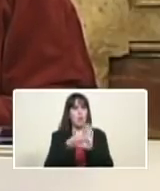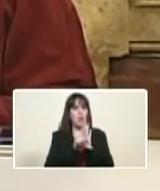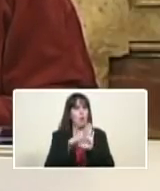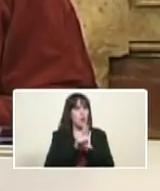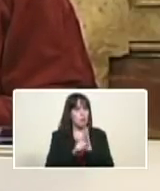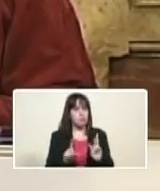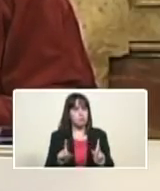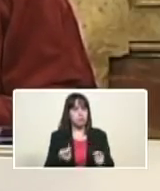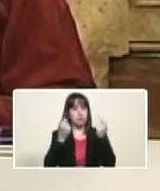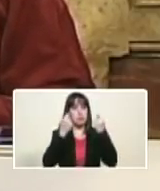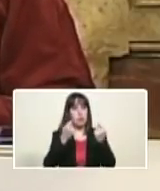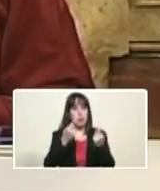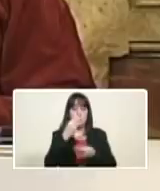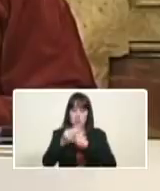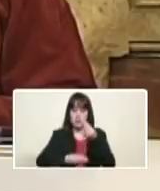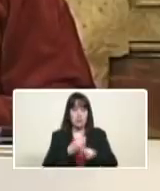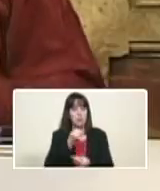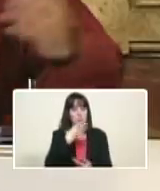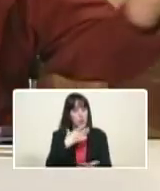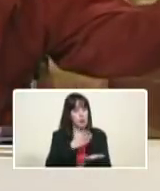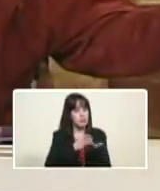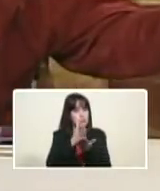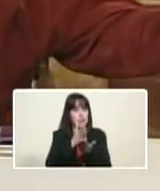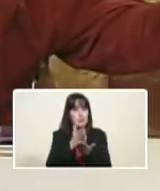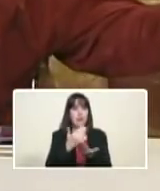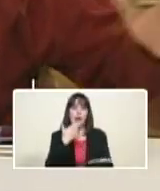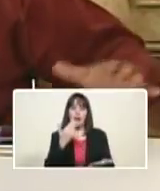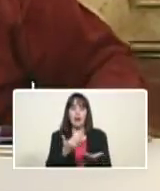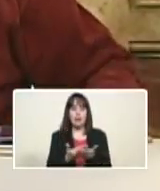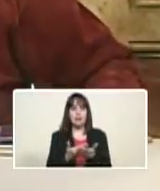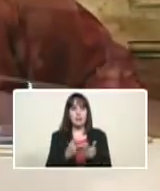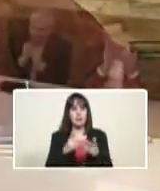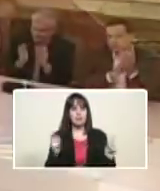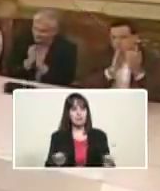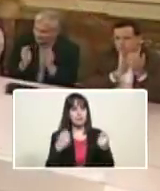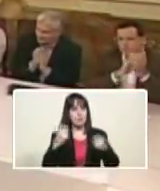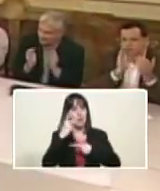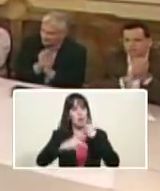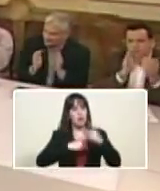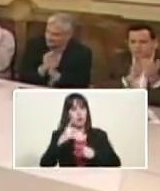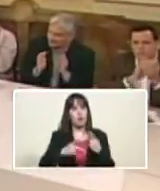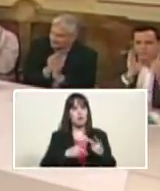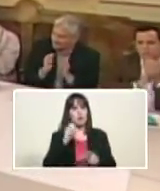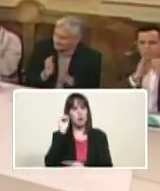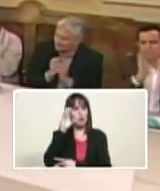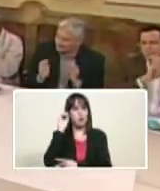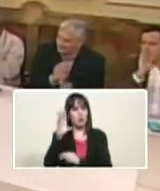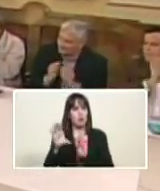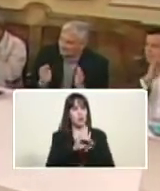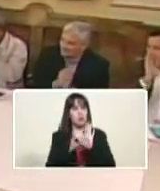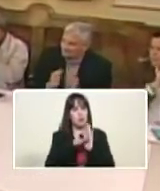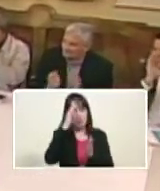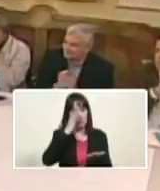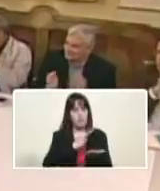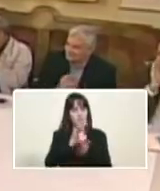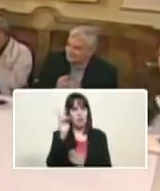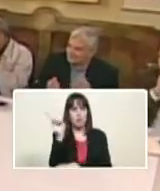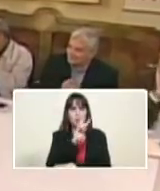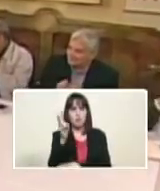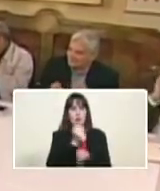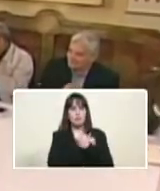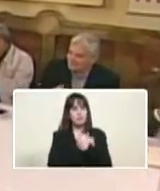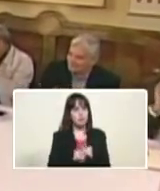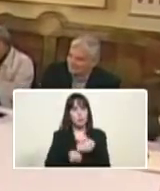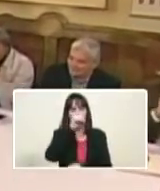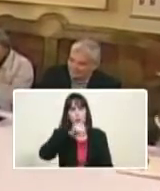o por las buenas, compadre, pero va. Bueno, muchas gracias. Vamos al Congreso Constituyente de la clase obrera. Tengo fe en Venezuela. Vamos a nuestra